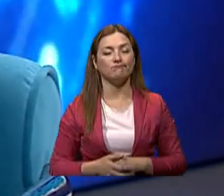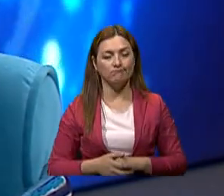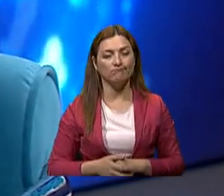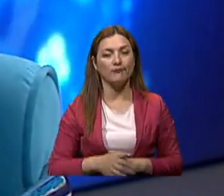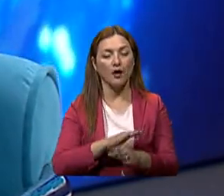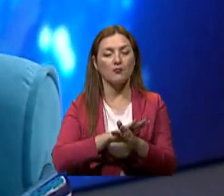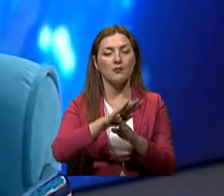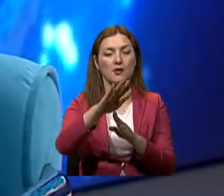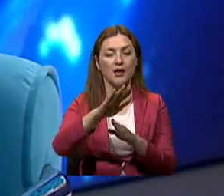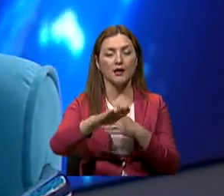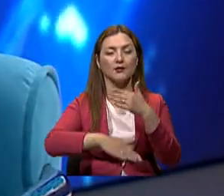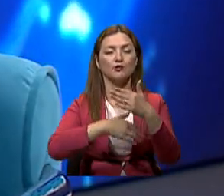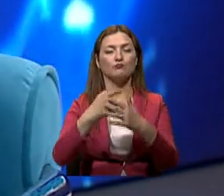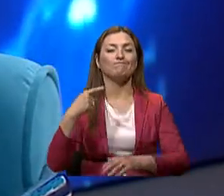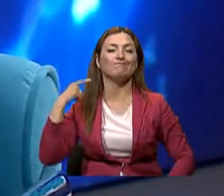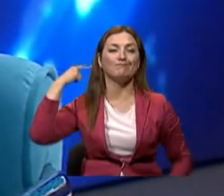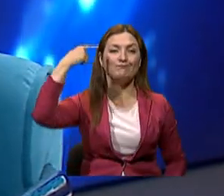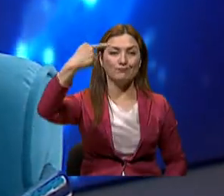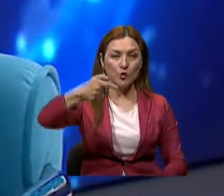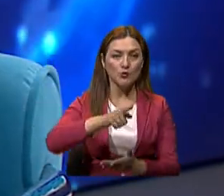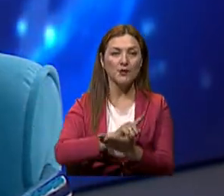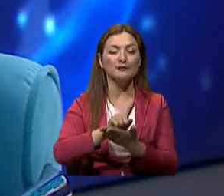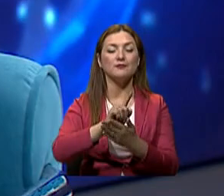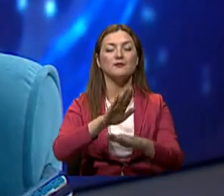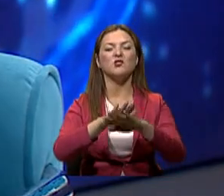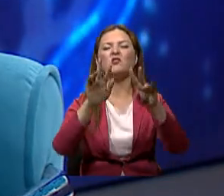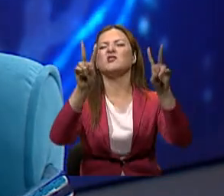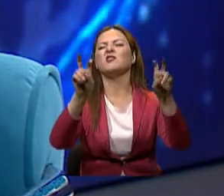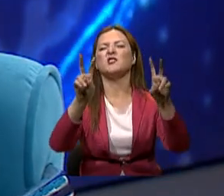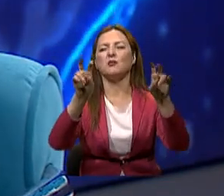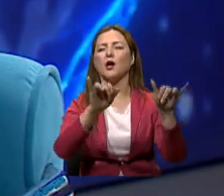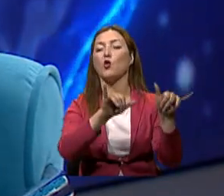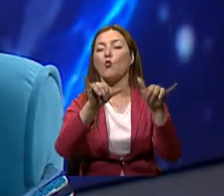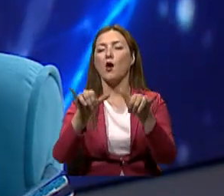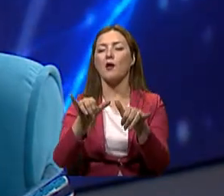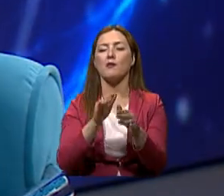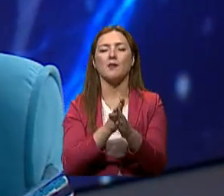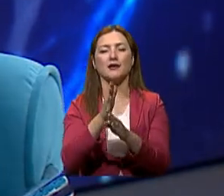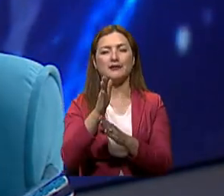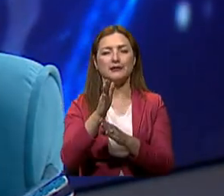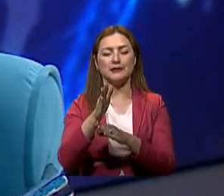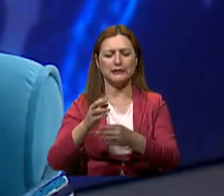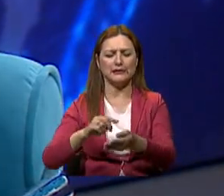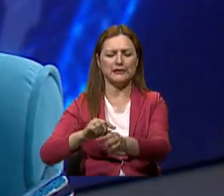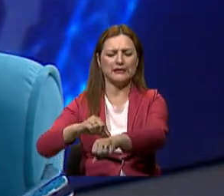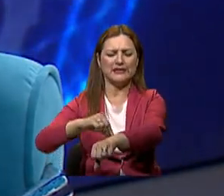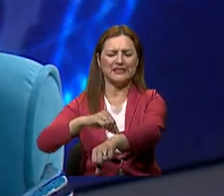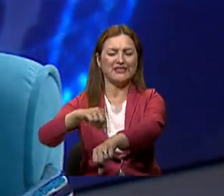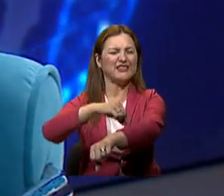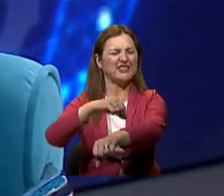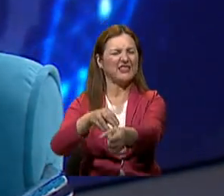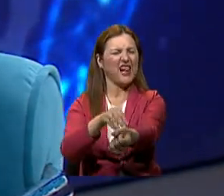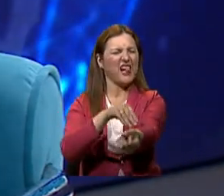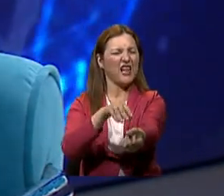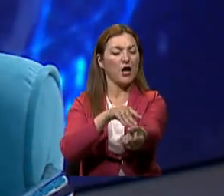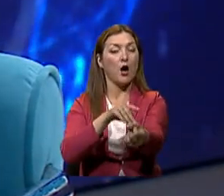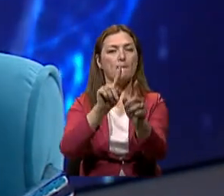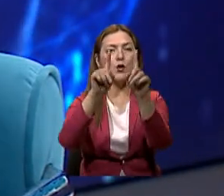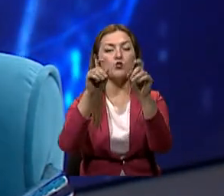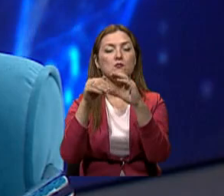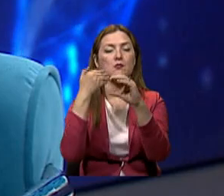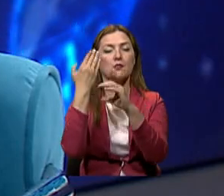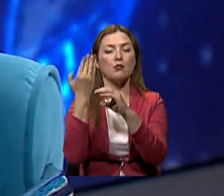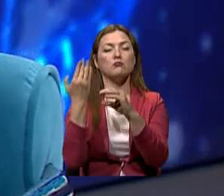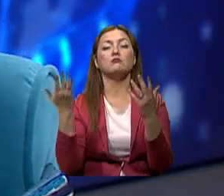que invitarles a ustedes a la próxima semana, donde hablaremos de un tema igualmente de la misma especialidad, las varis. Sus preguntas nos pueden hacer llegar a través